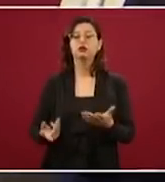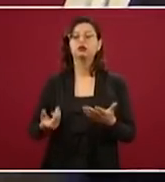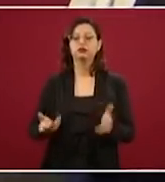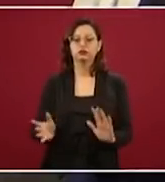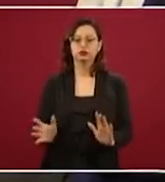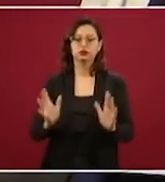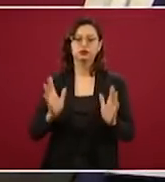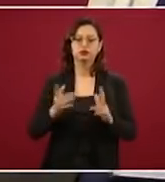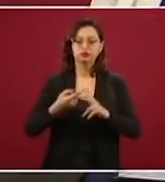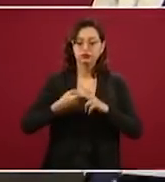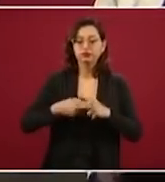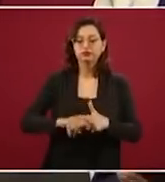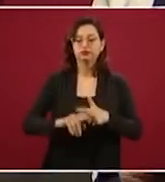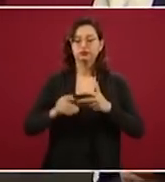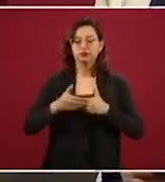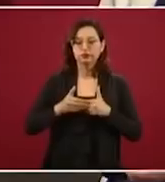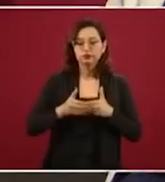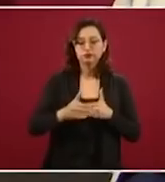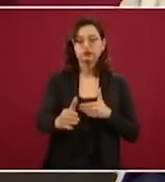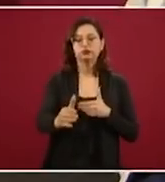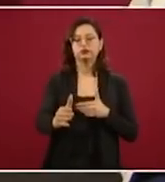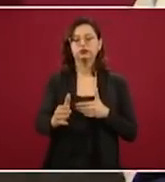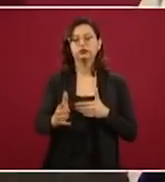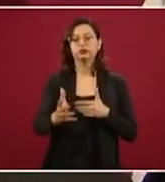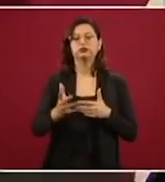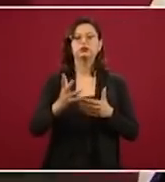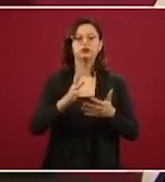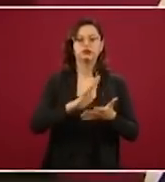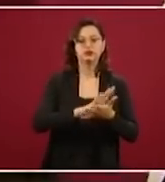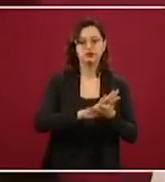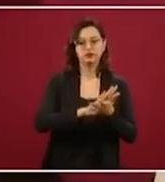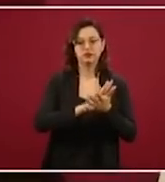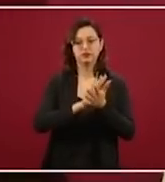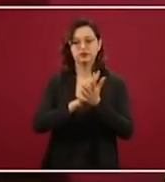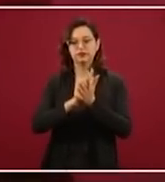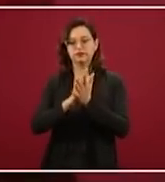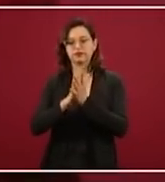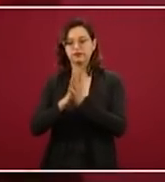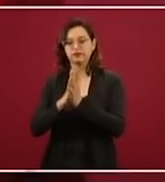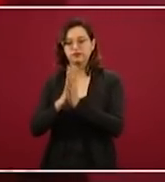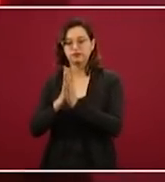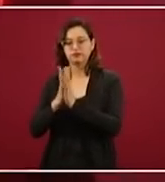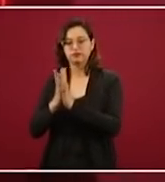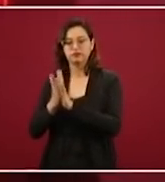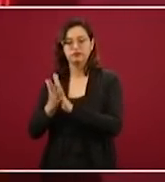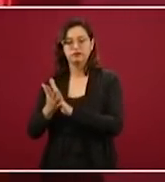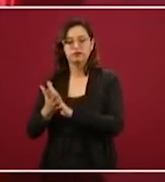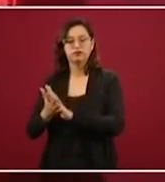empezar a convertirse en